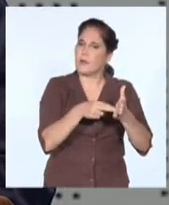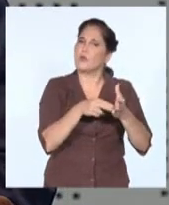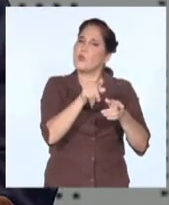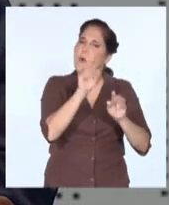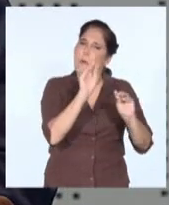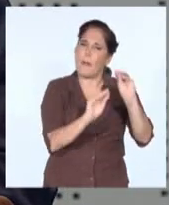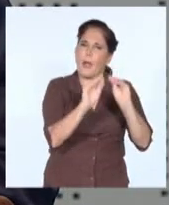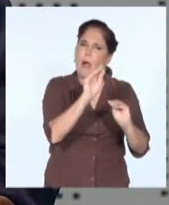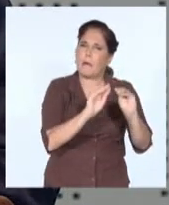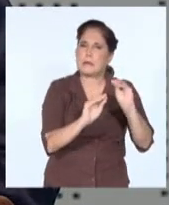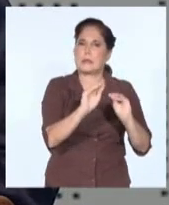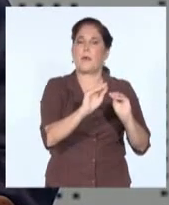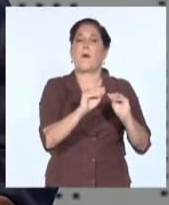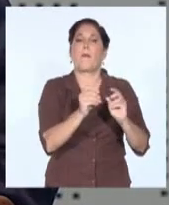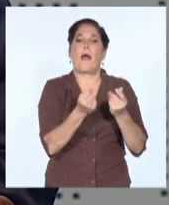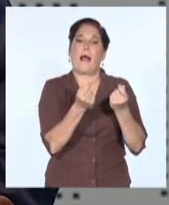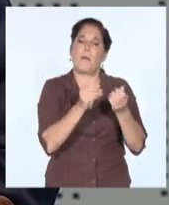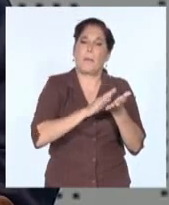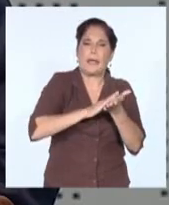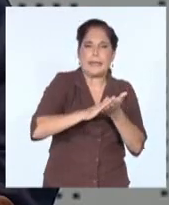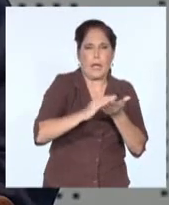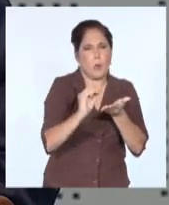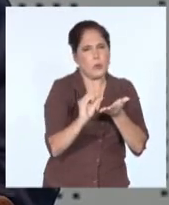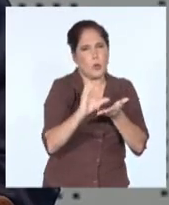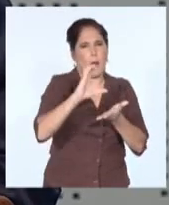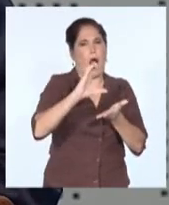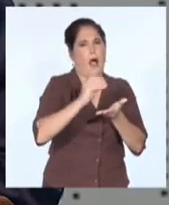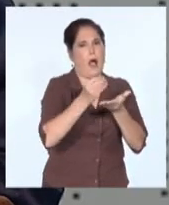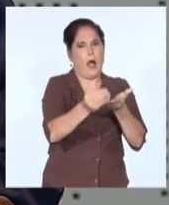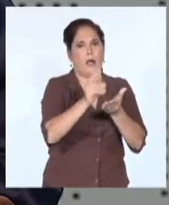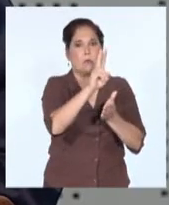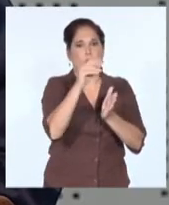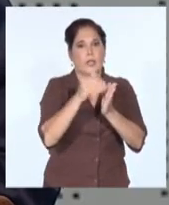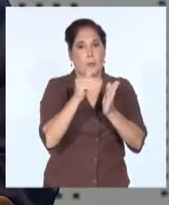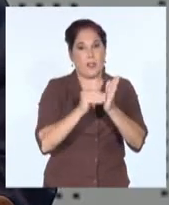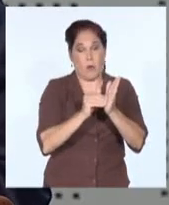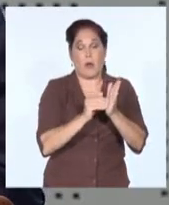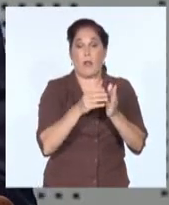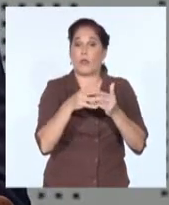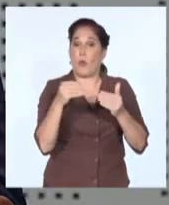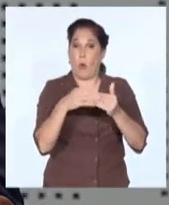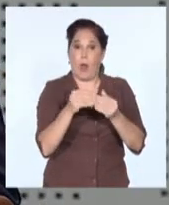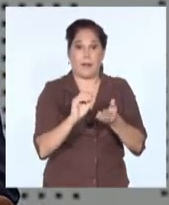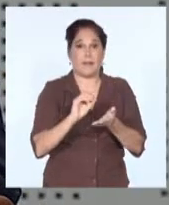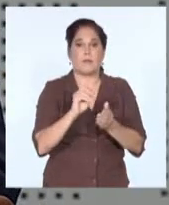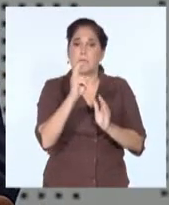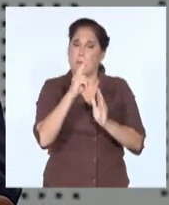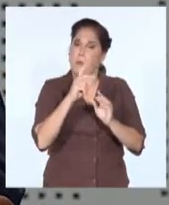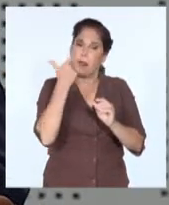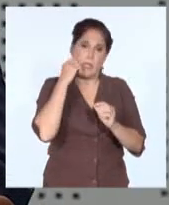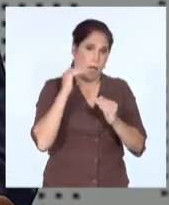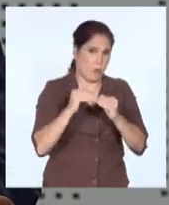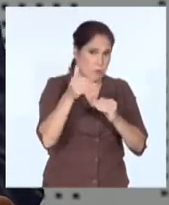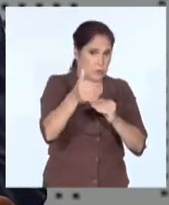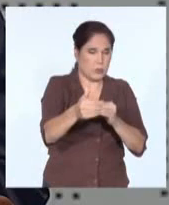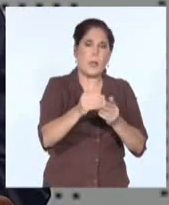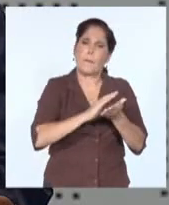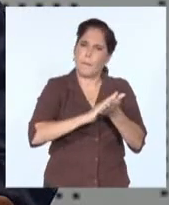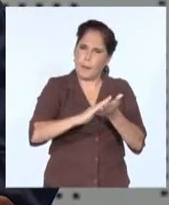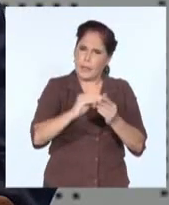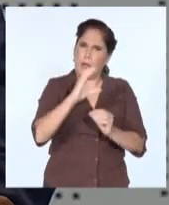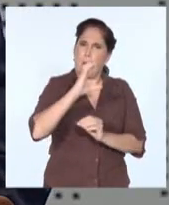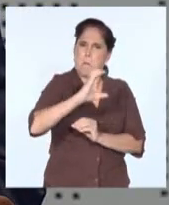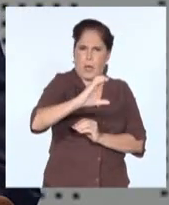para elevar los préstamos a 200 millardos de dólares en el próximo decenio y a los países en